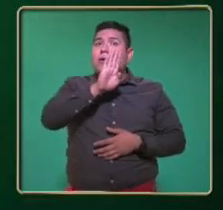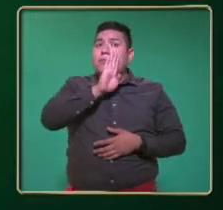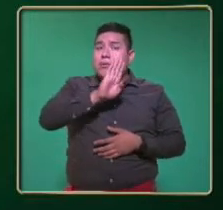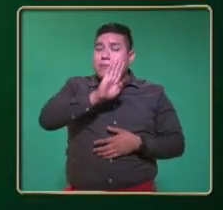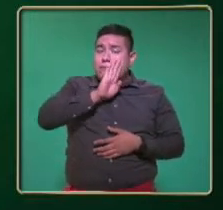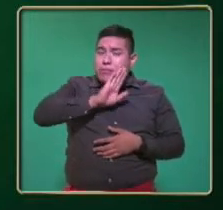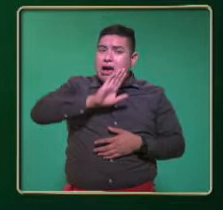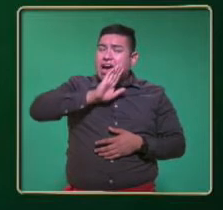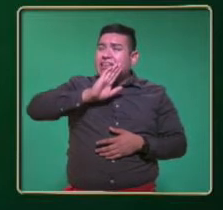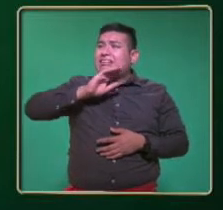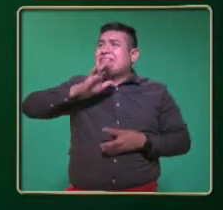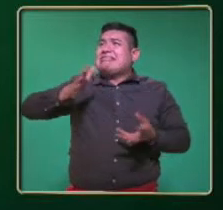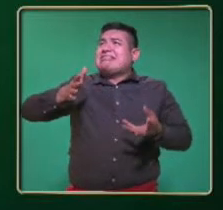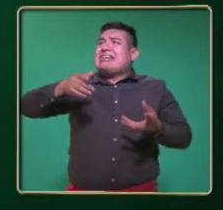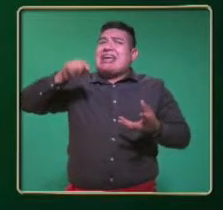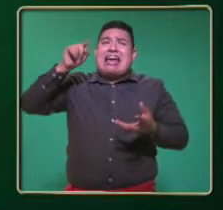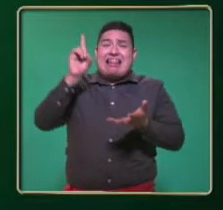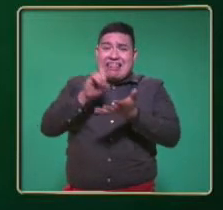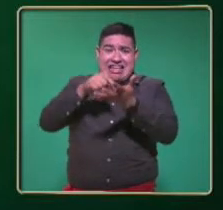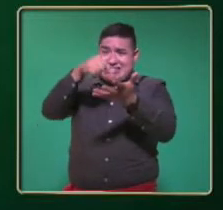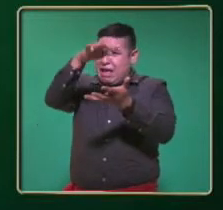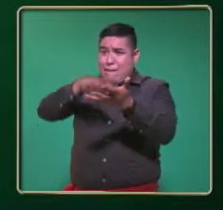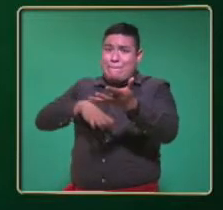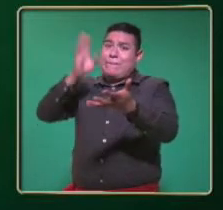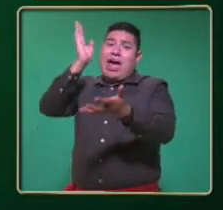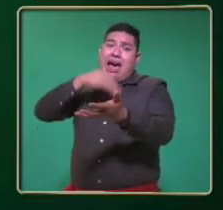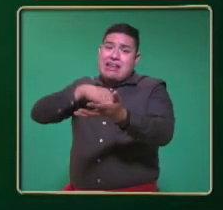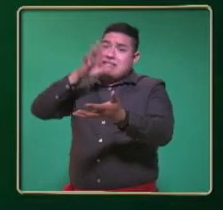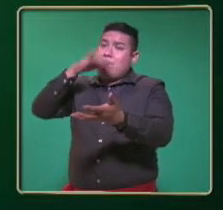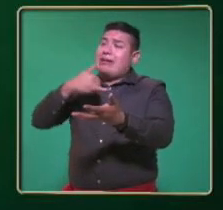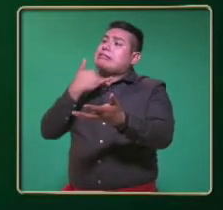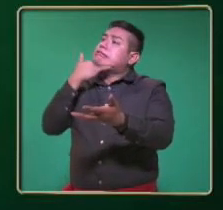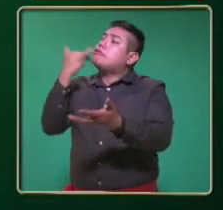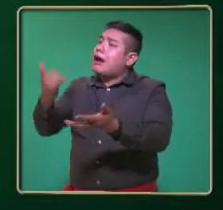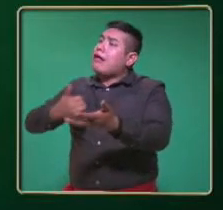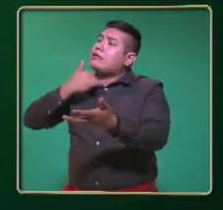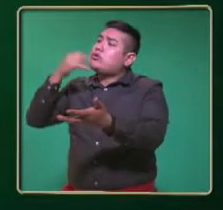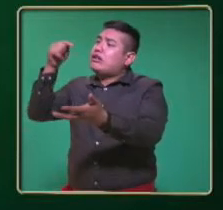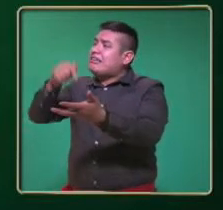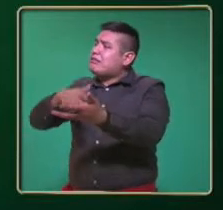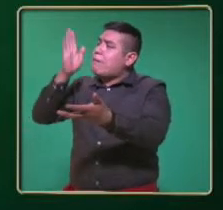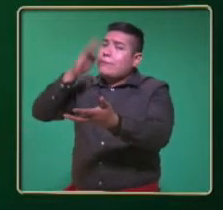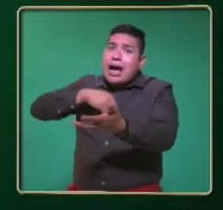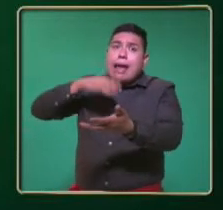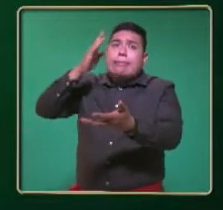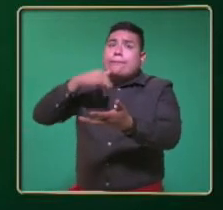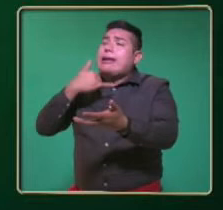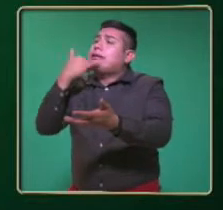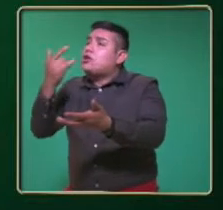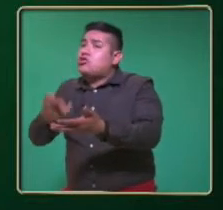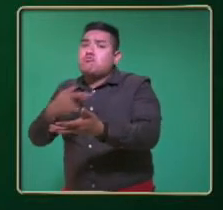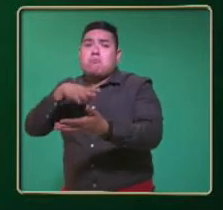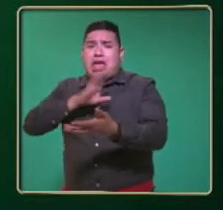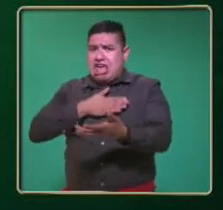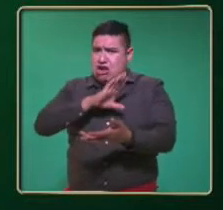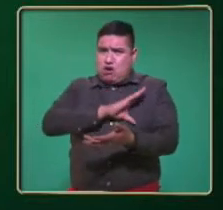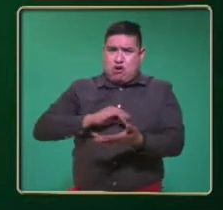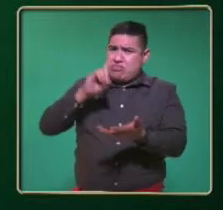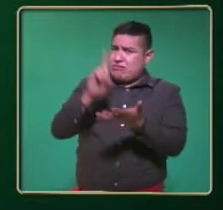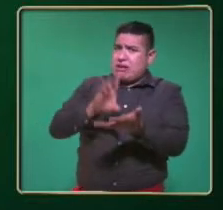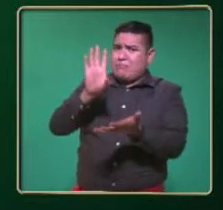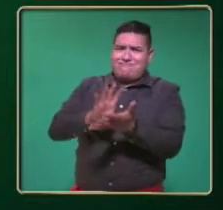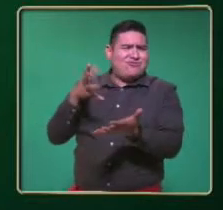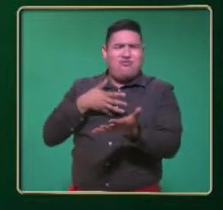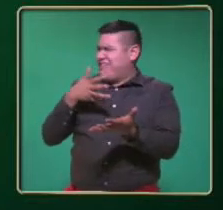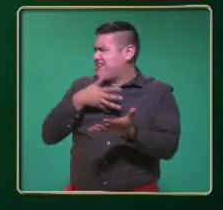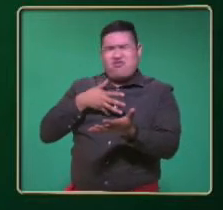aferrarse a la idea de que el diagnóstico no es correcto. y que sus hijos no tienen